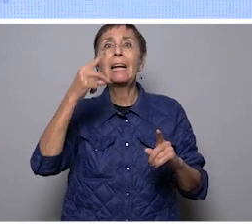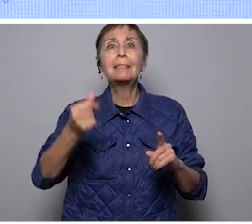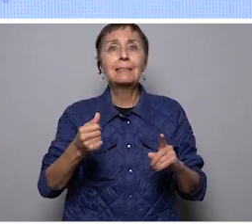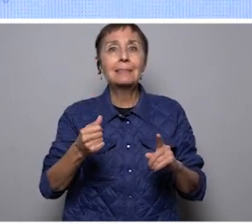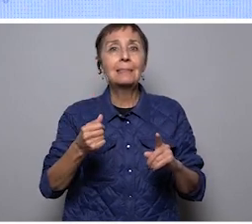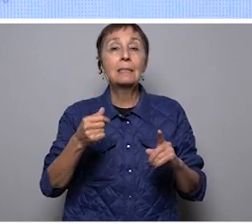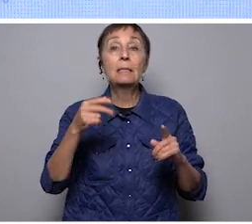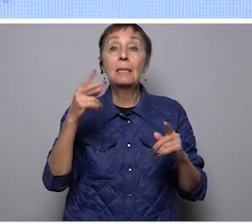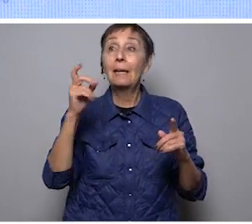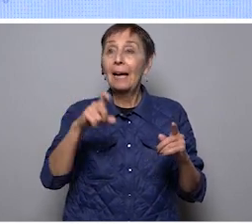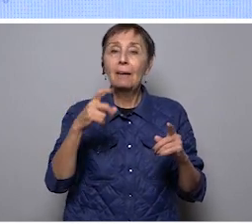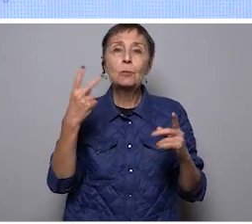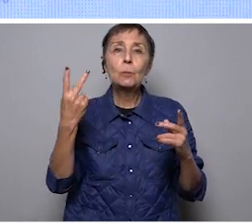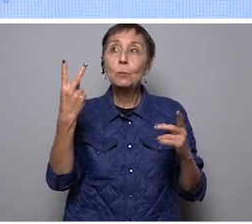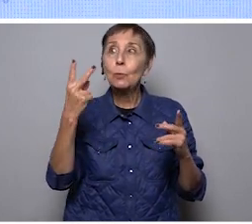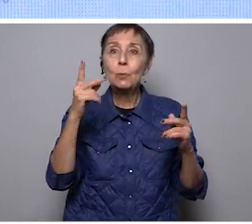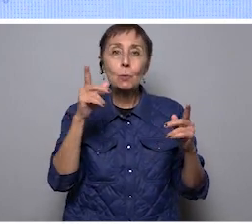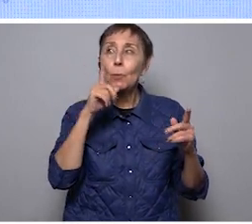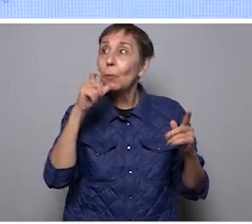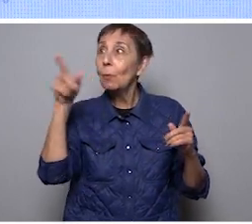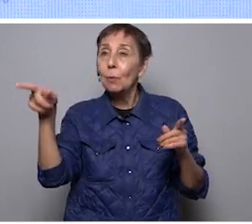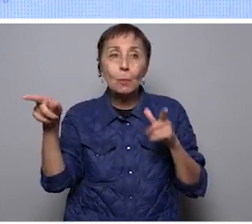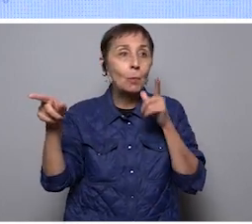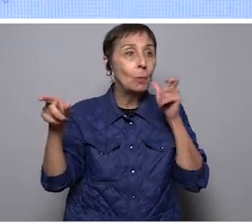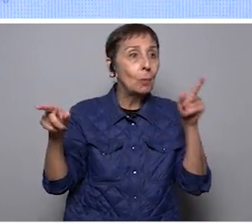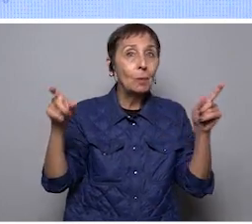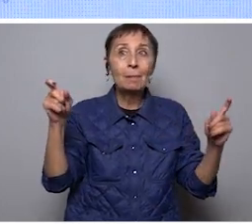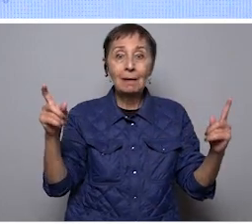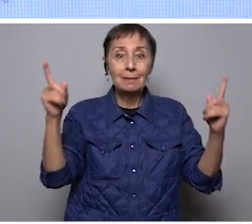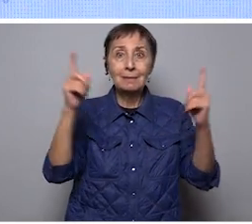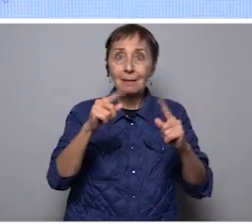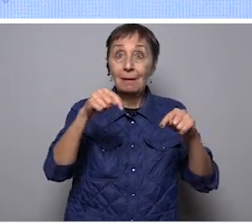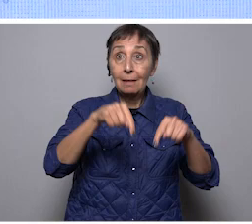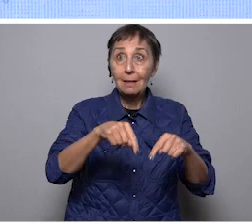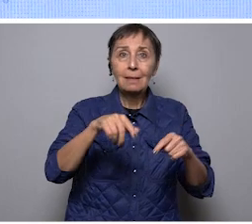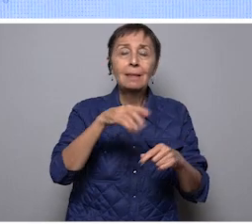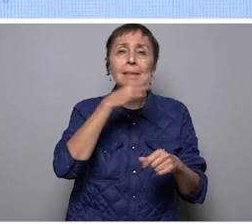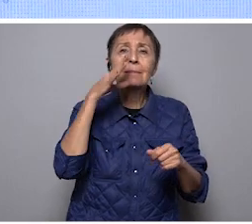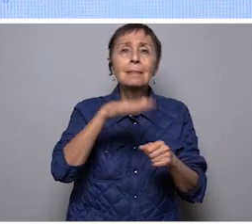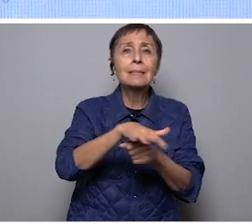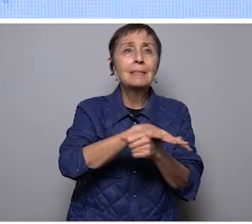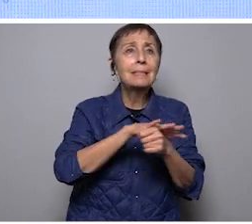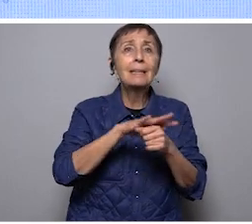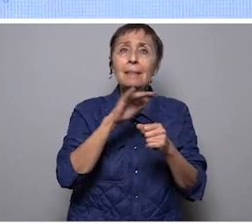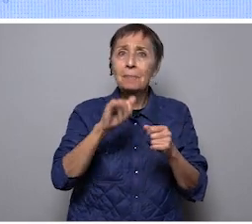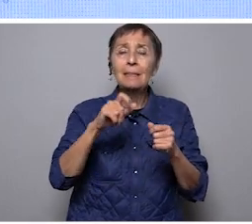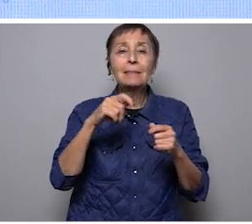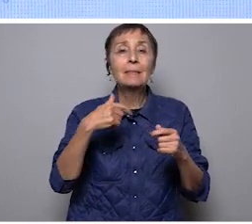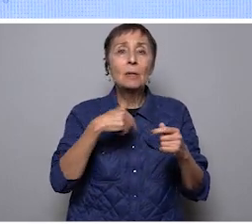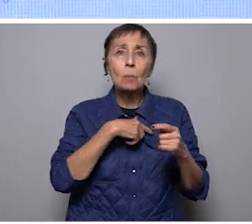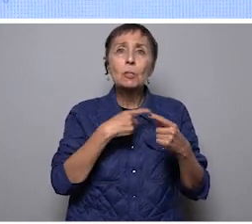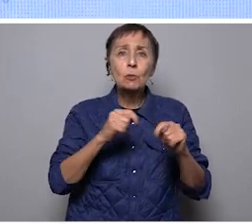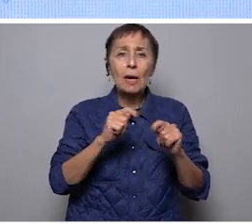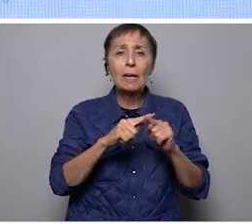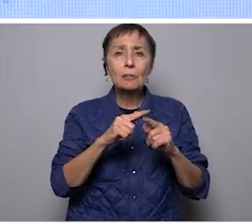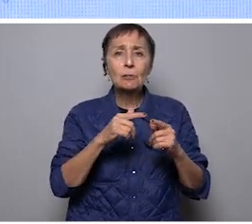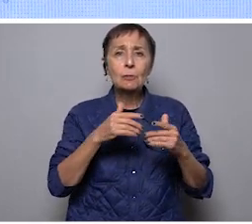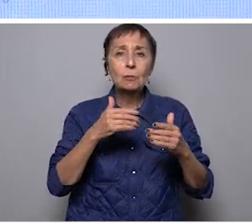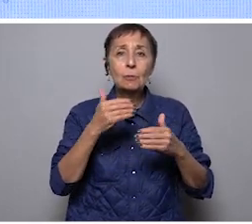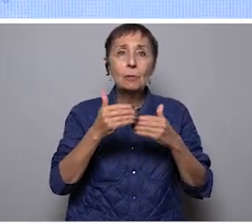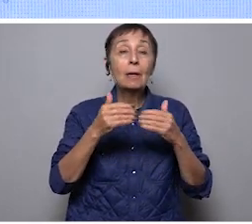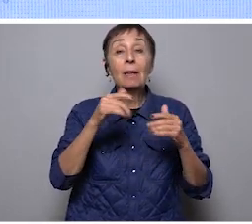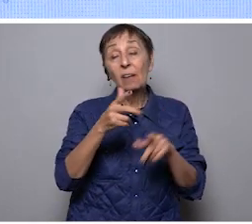que hemos ido construyendo procesos parecidos pero no iguales porque la en el caso de Guatemala las